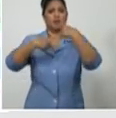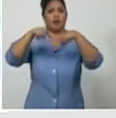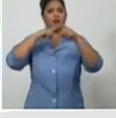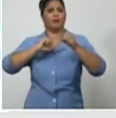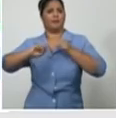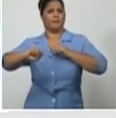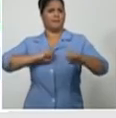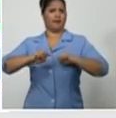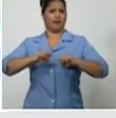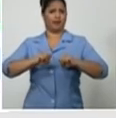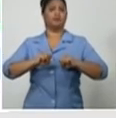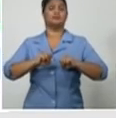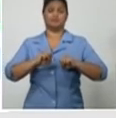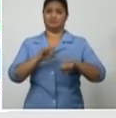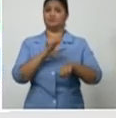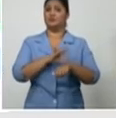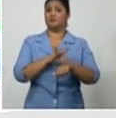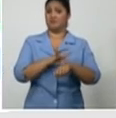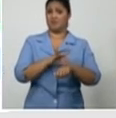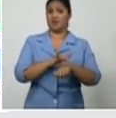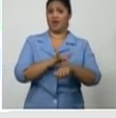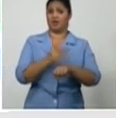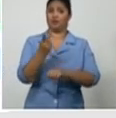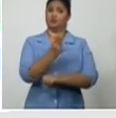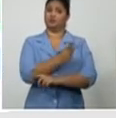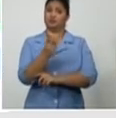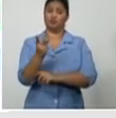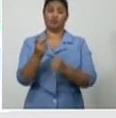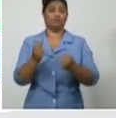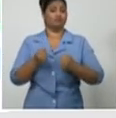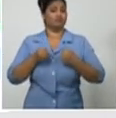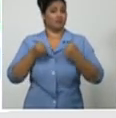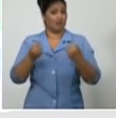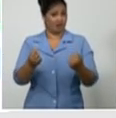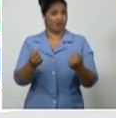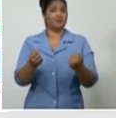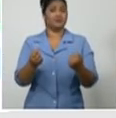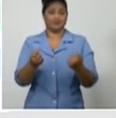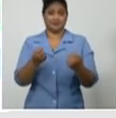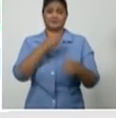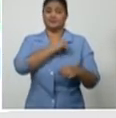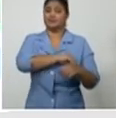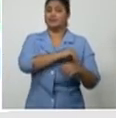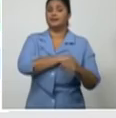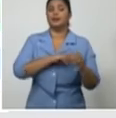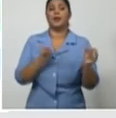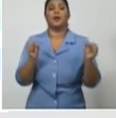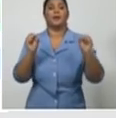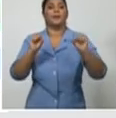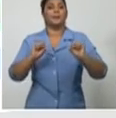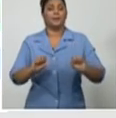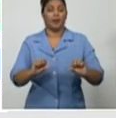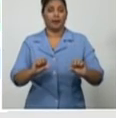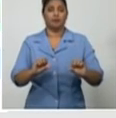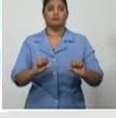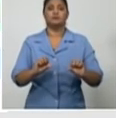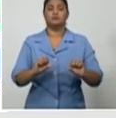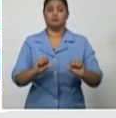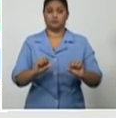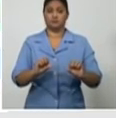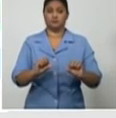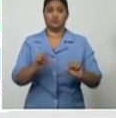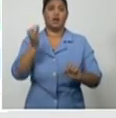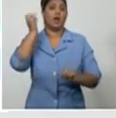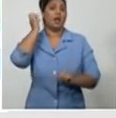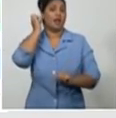fue identificada con un grupo de sintomatología en el seguimiento que se le realizaba como contacto de